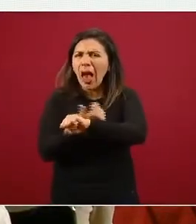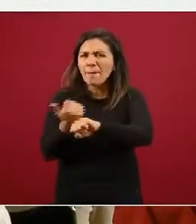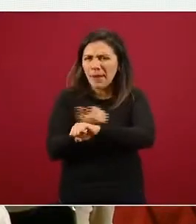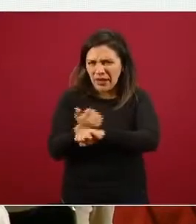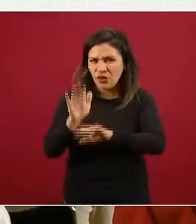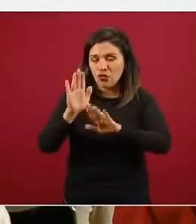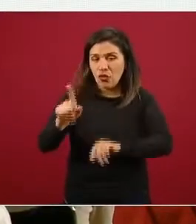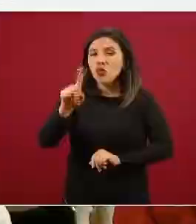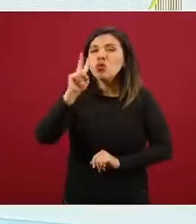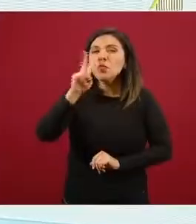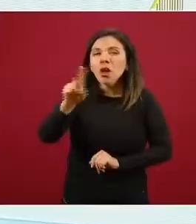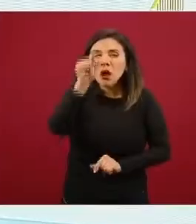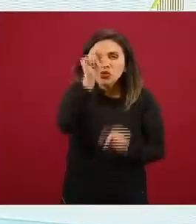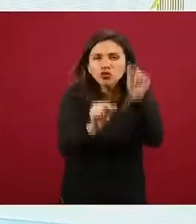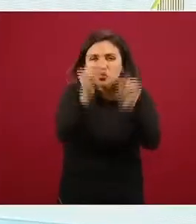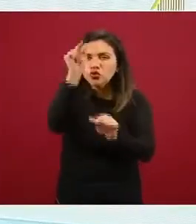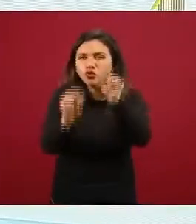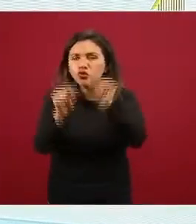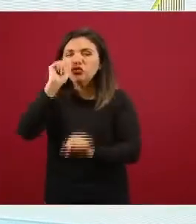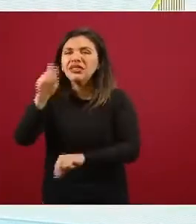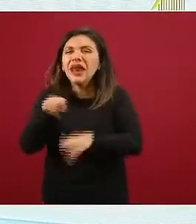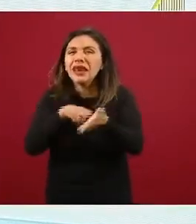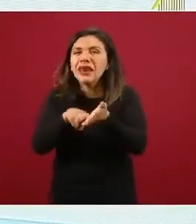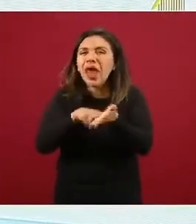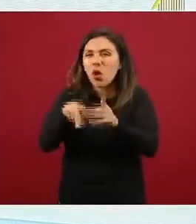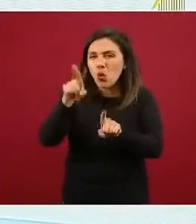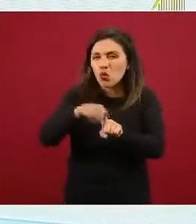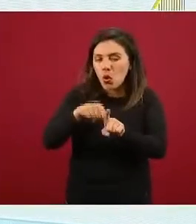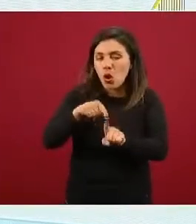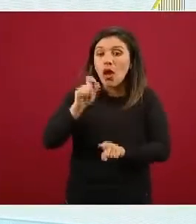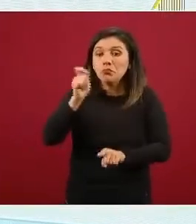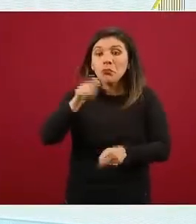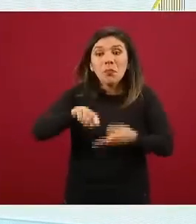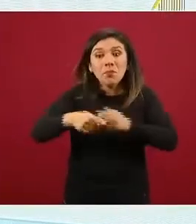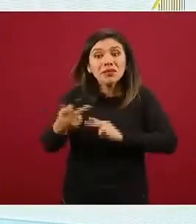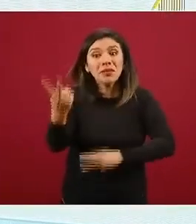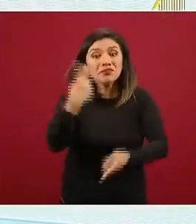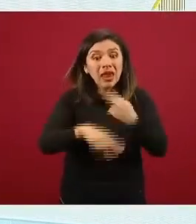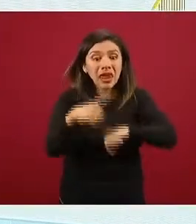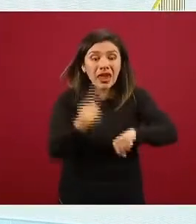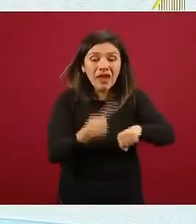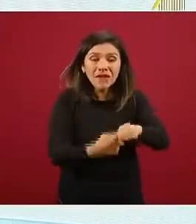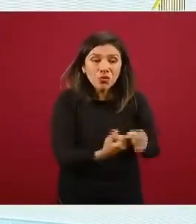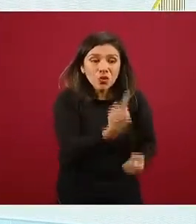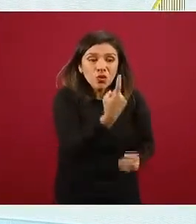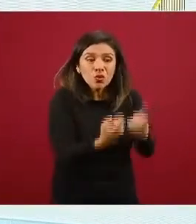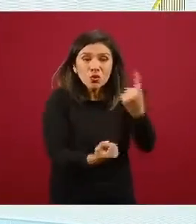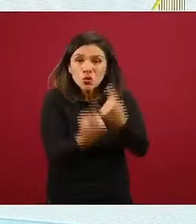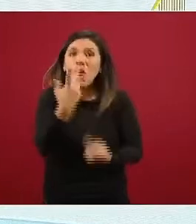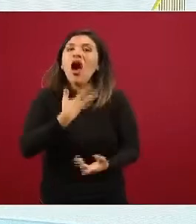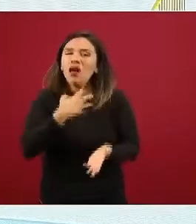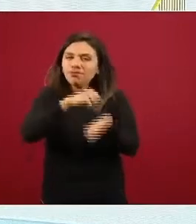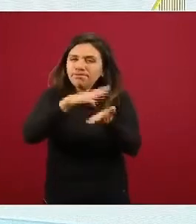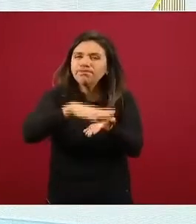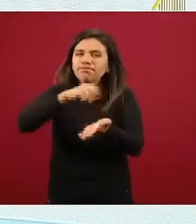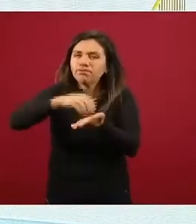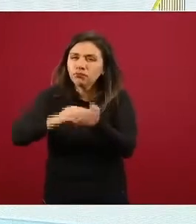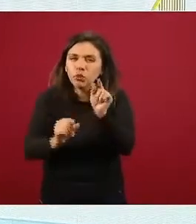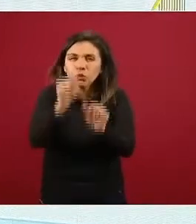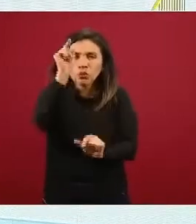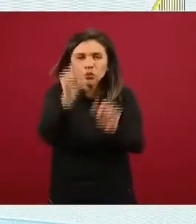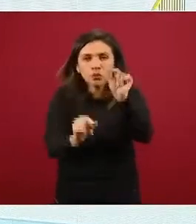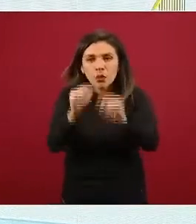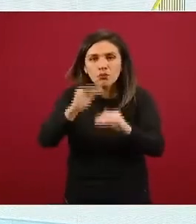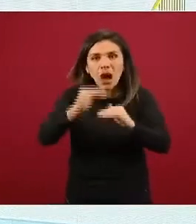vean ustedes las líneas negras, que cuando empezó a presentar casos, se empezaron a registrar, y